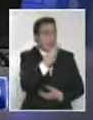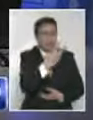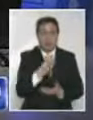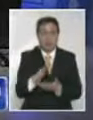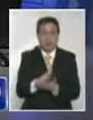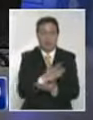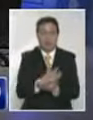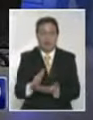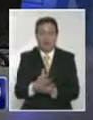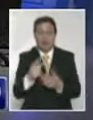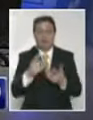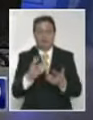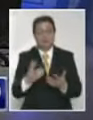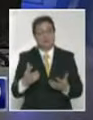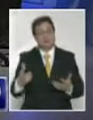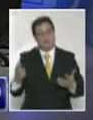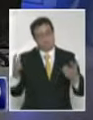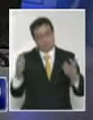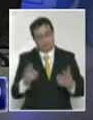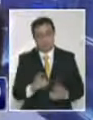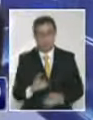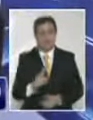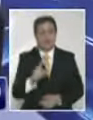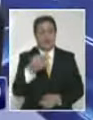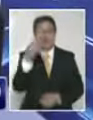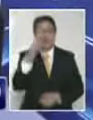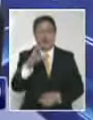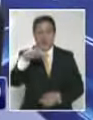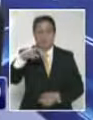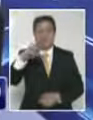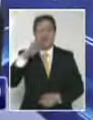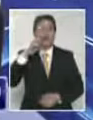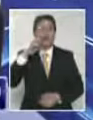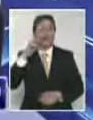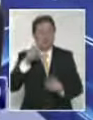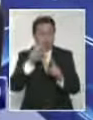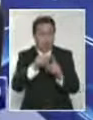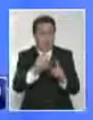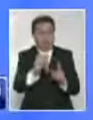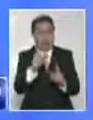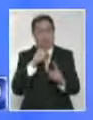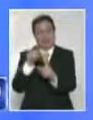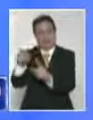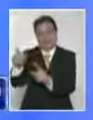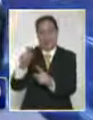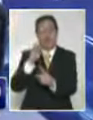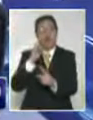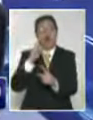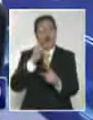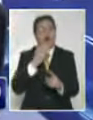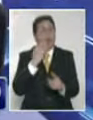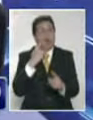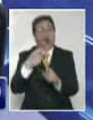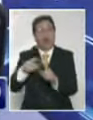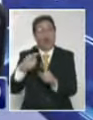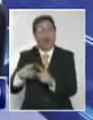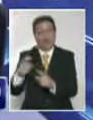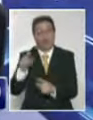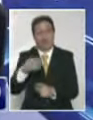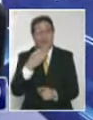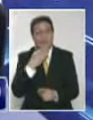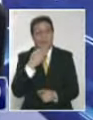Entonces, o sea... Sí, a lo mejor solamente estamos hablando del Mercurio porque Víctor Pérez Jotapo trabajaba ahí, pero me imagino que había en otros medios también